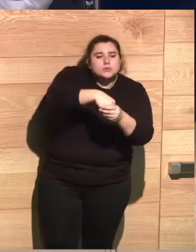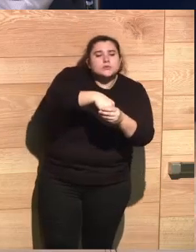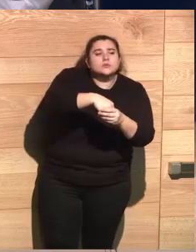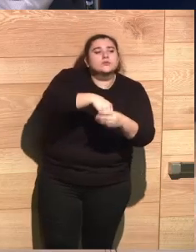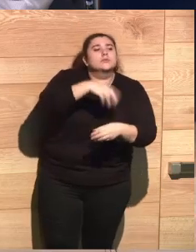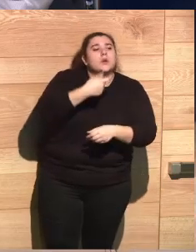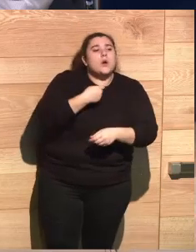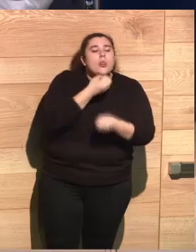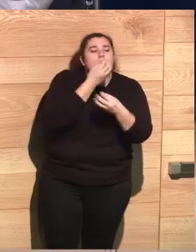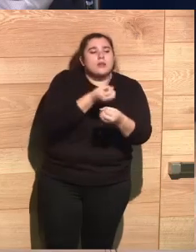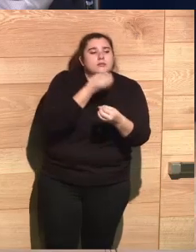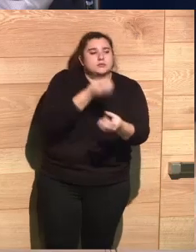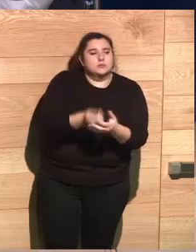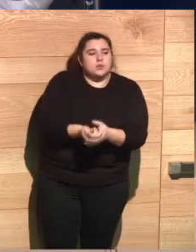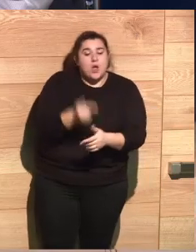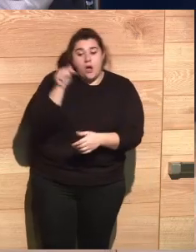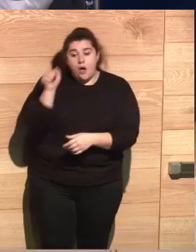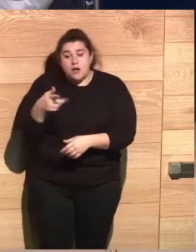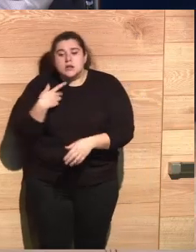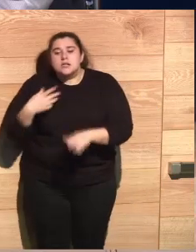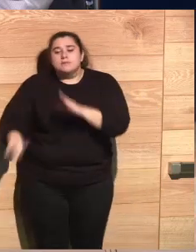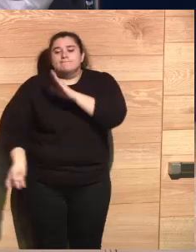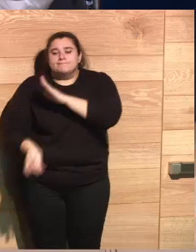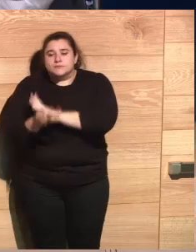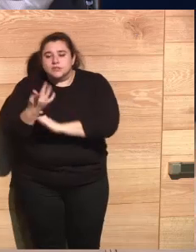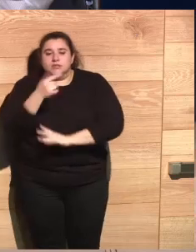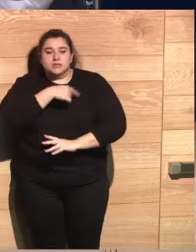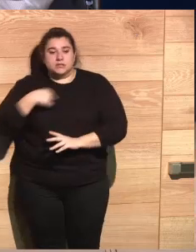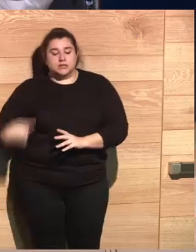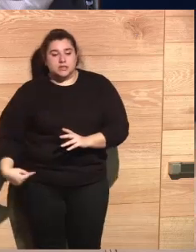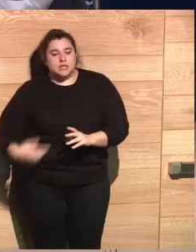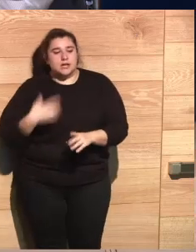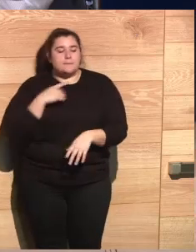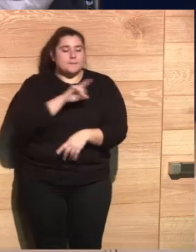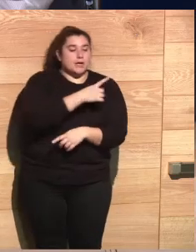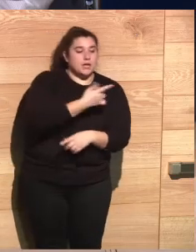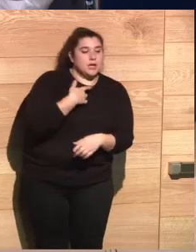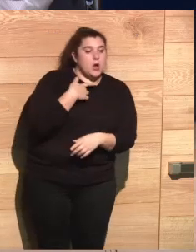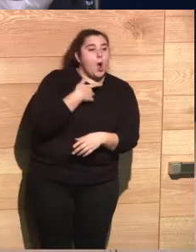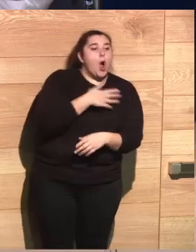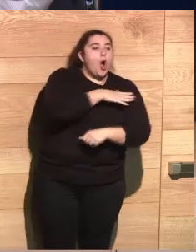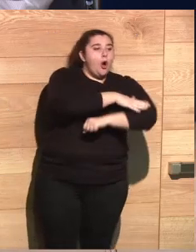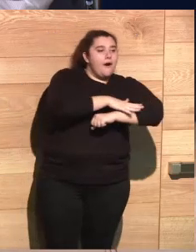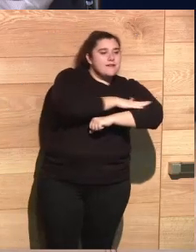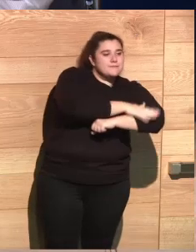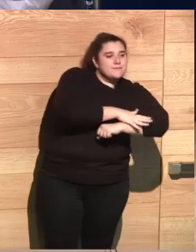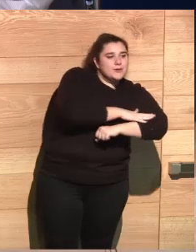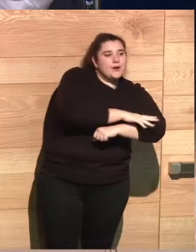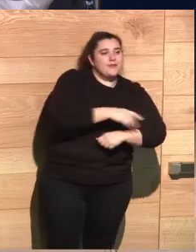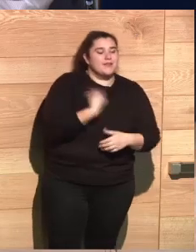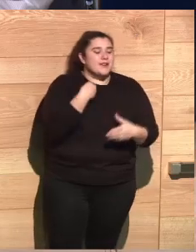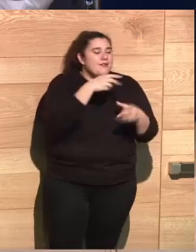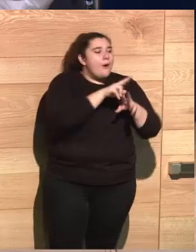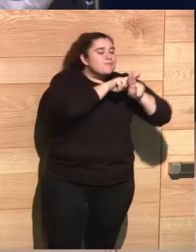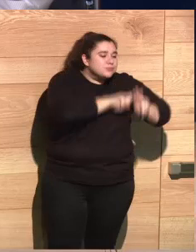sí. Tú no puedes publicar un videojuego en China si no pasa por un departamento específico del gobierno que lo va a aprobar o no. El Ministerio de